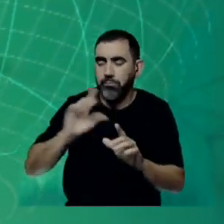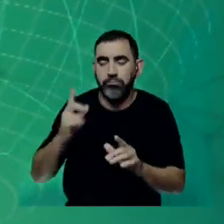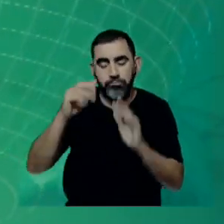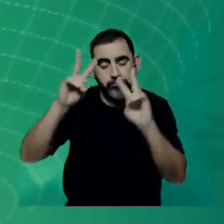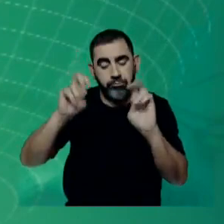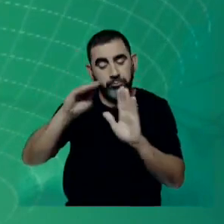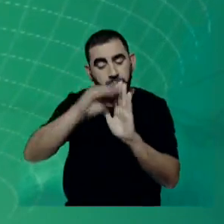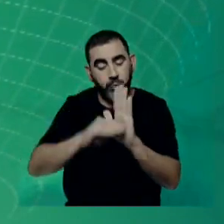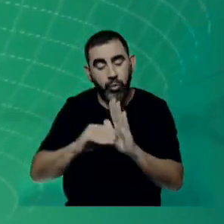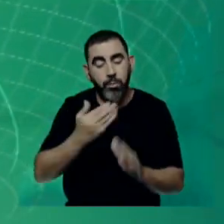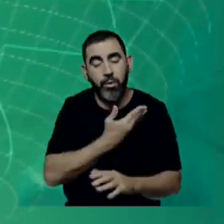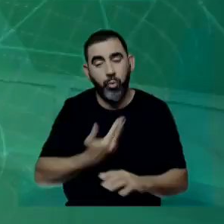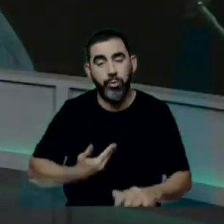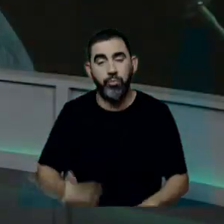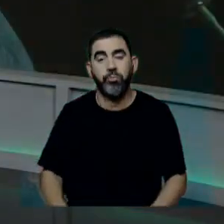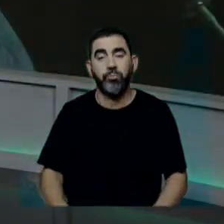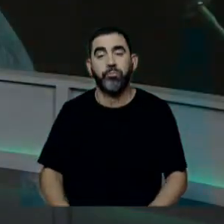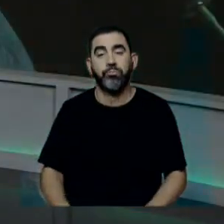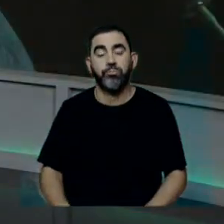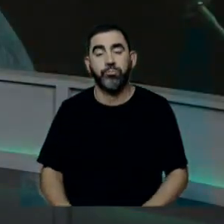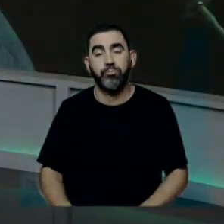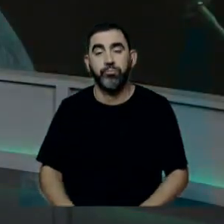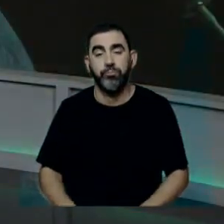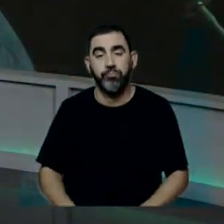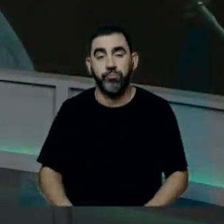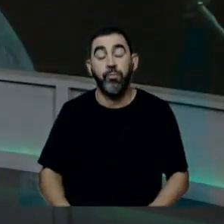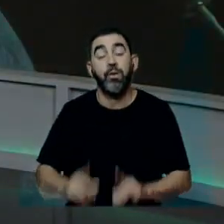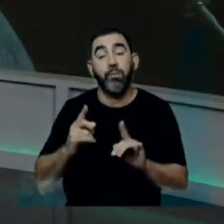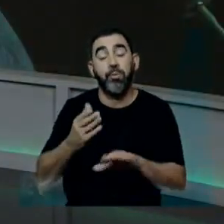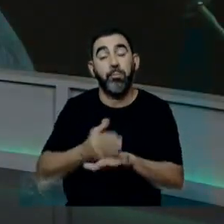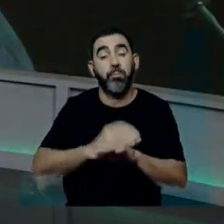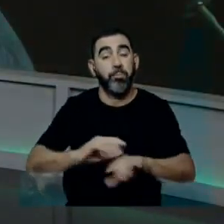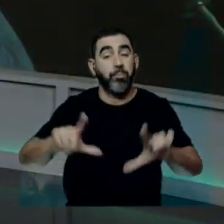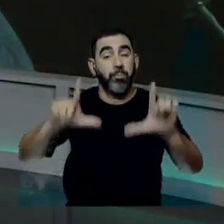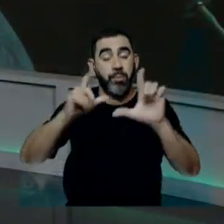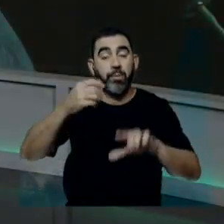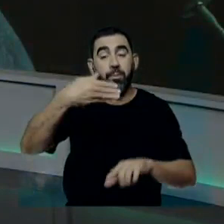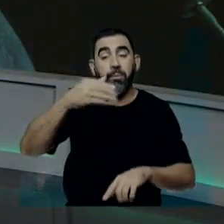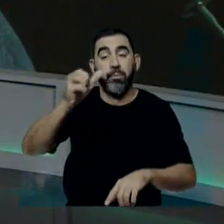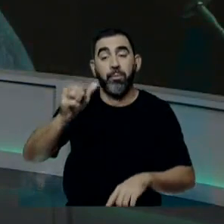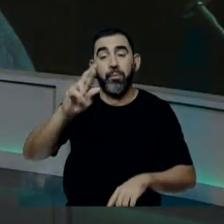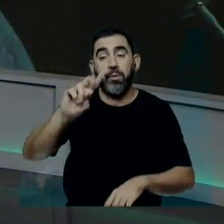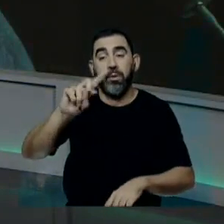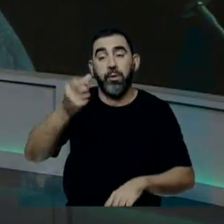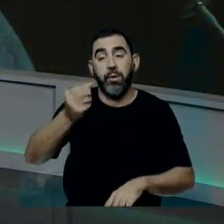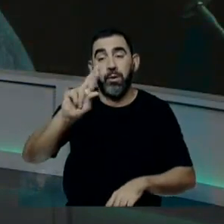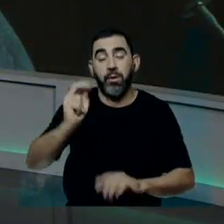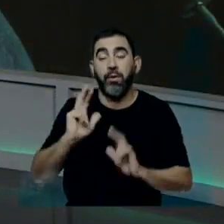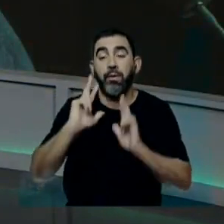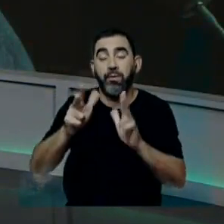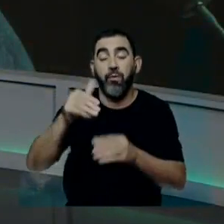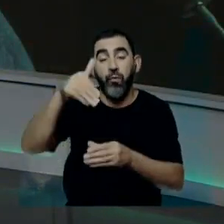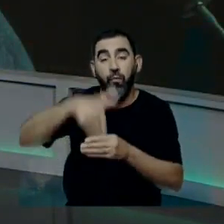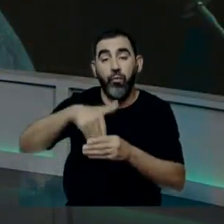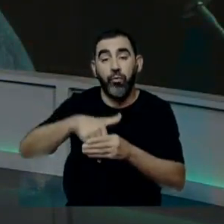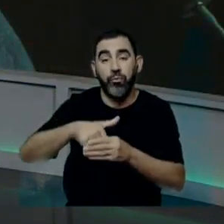principios y nuestro programa. En otro orden les contamos que el también precandidato del Frente Amplio, Mario Vergara, entiende que la elección